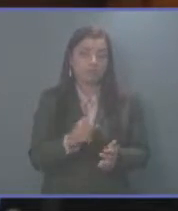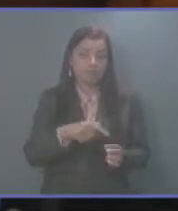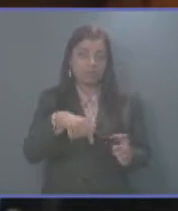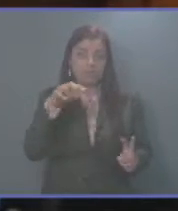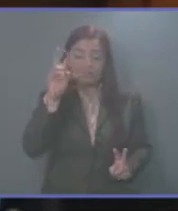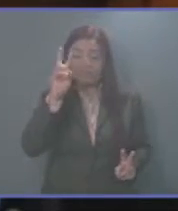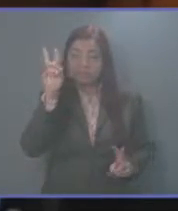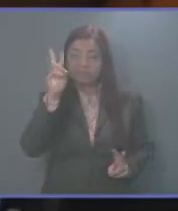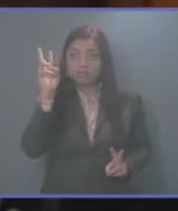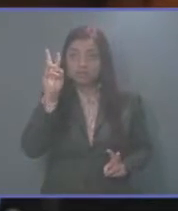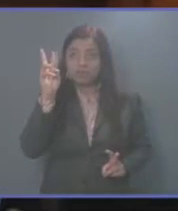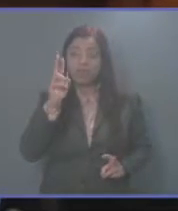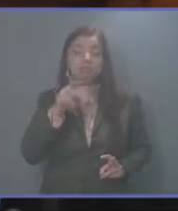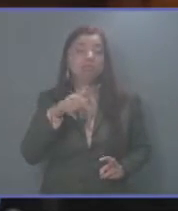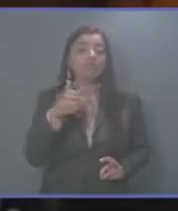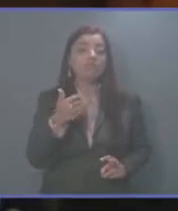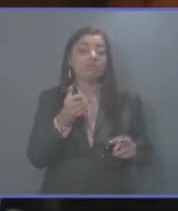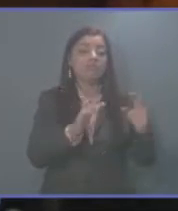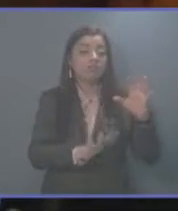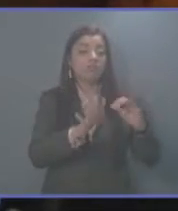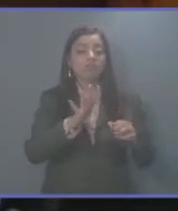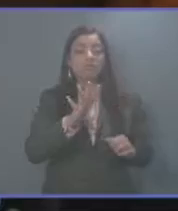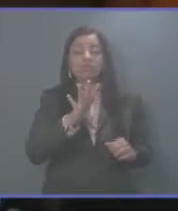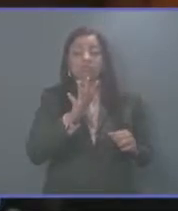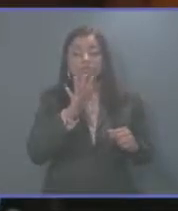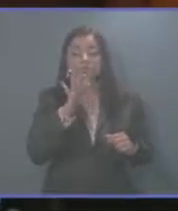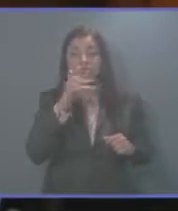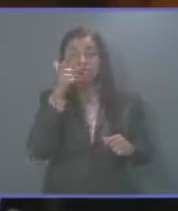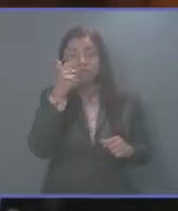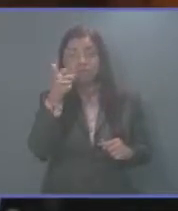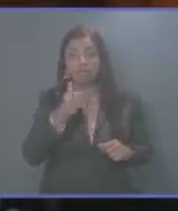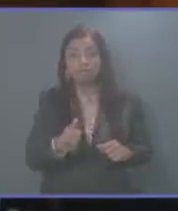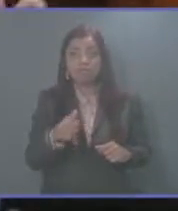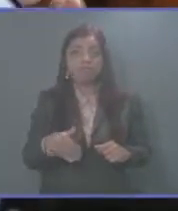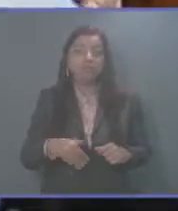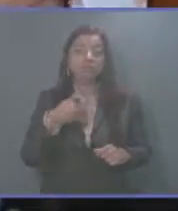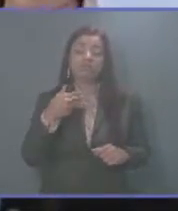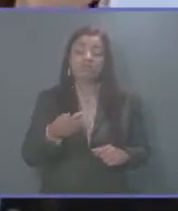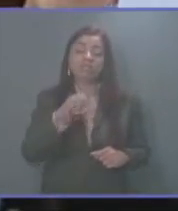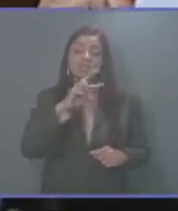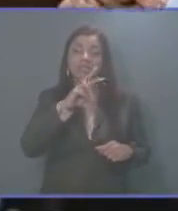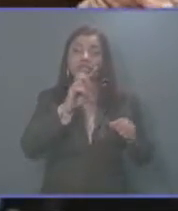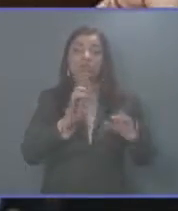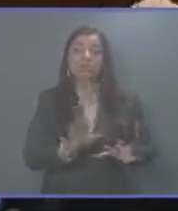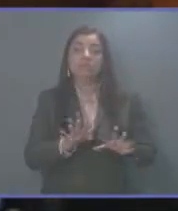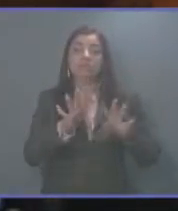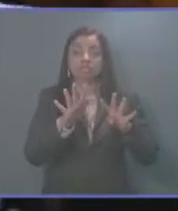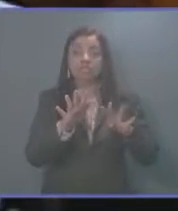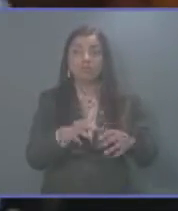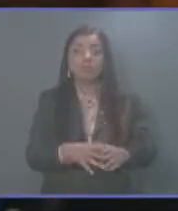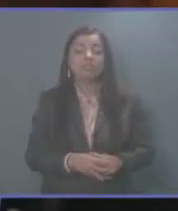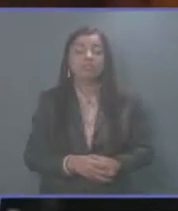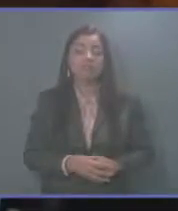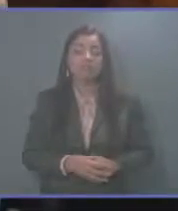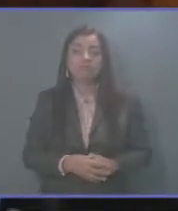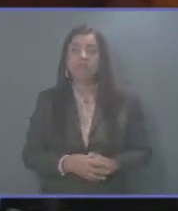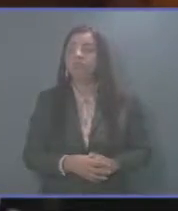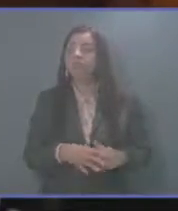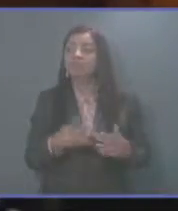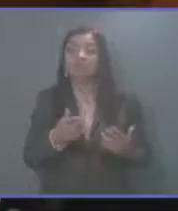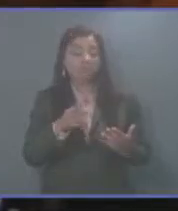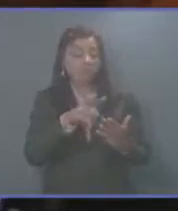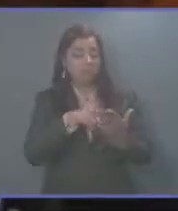San Salvador, a los 15 días del mes de agosto del año 2019.